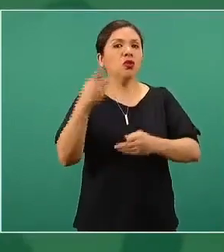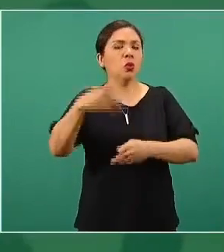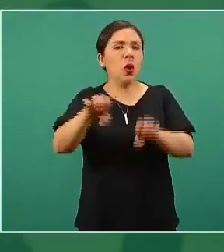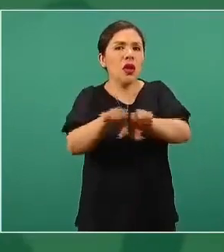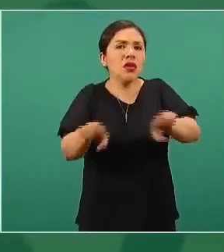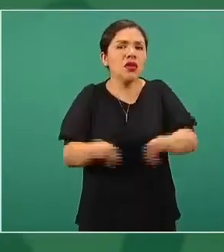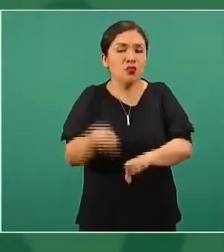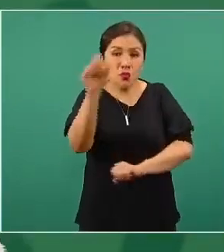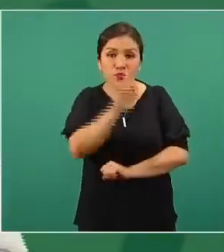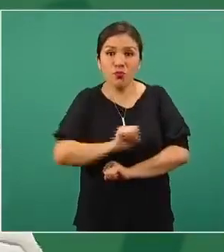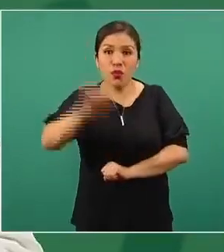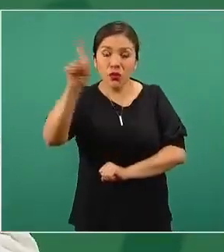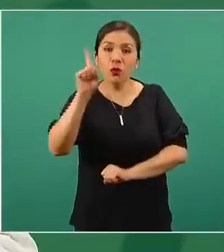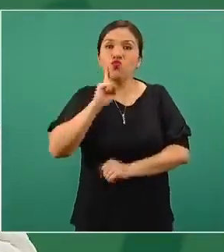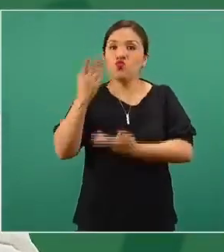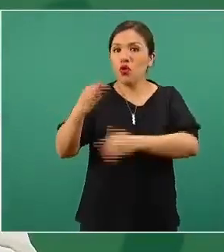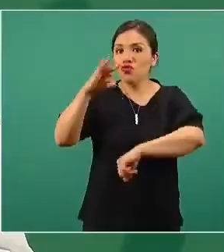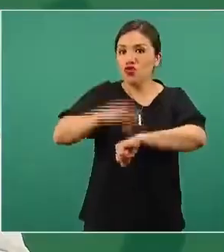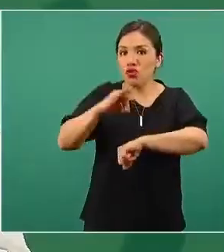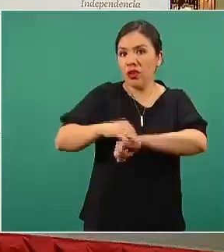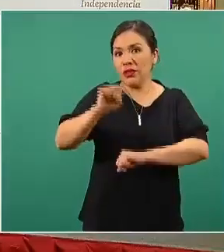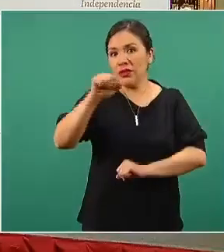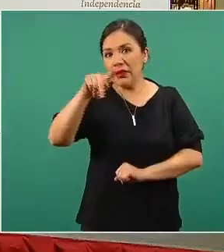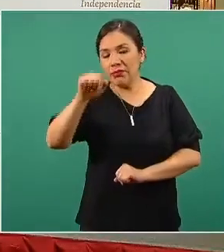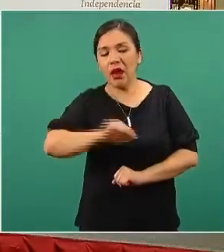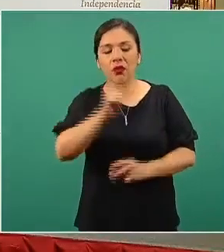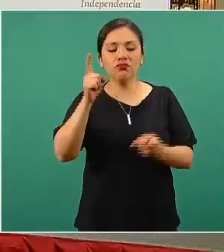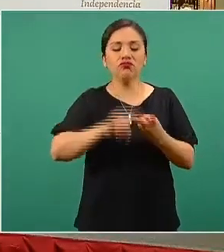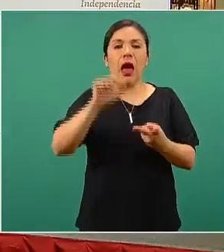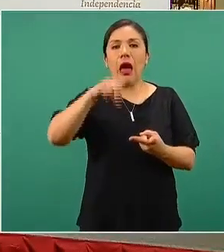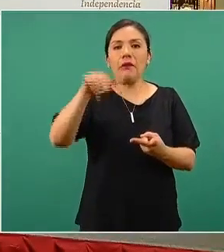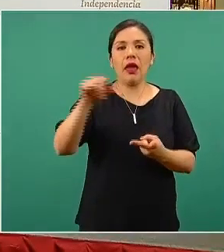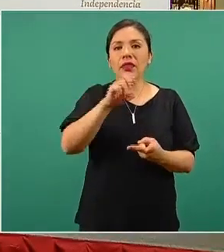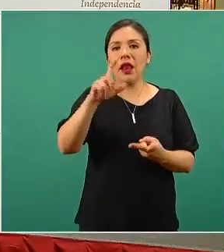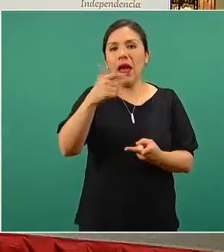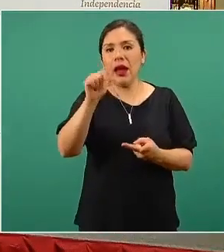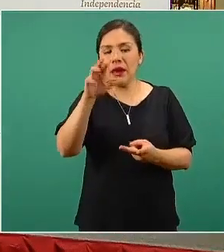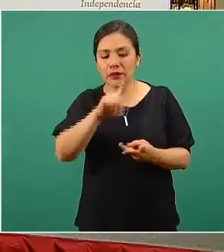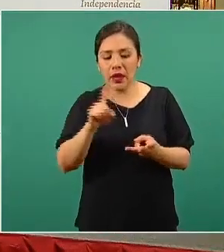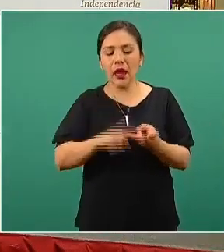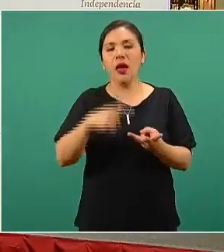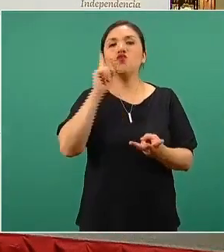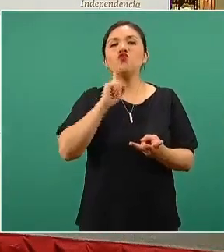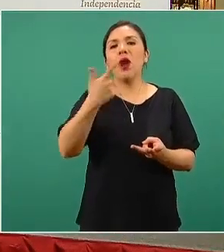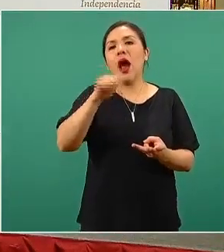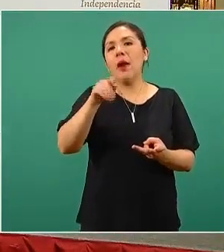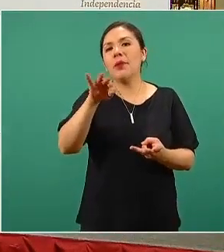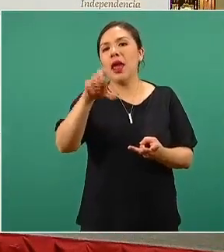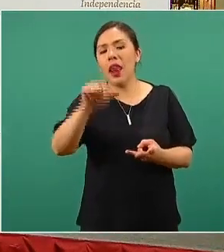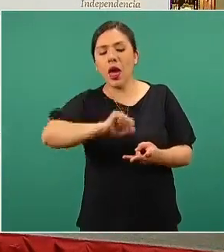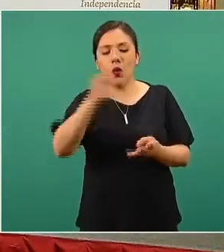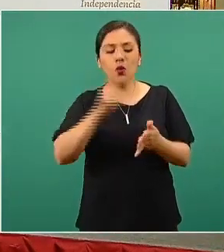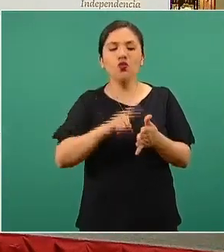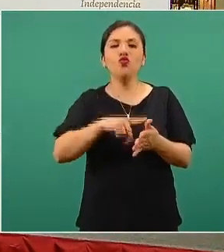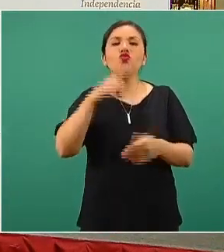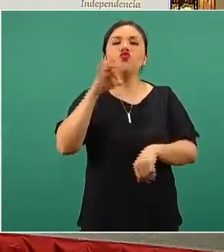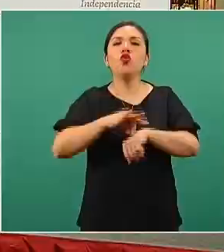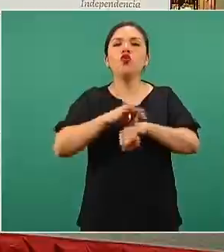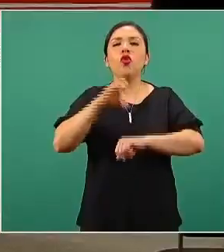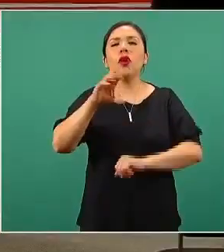equipo, la doctora Santa Ceballos, la doctora Ana de la Garza, la doctora Gabriela Nucamendi y el doctor Cristian